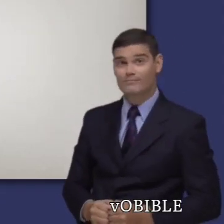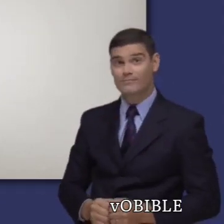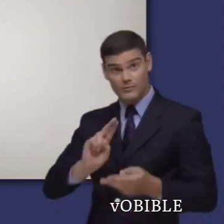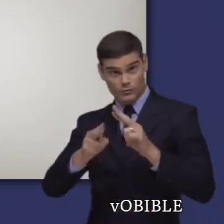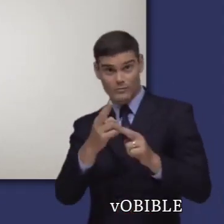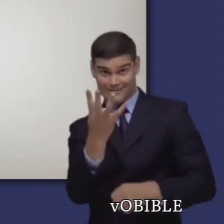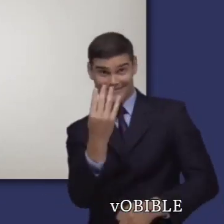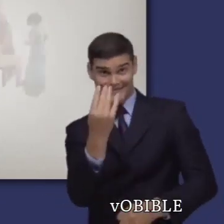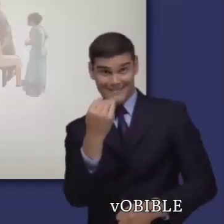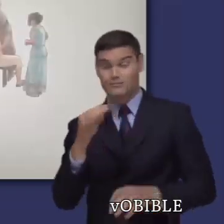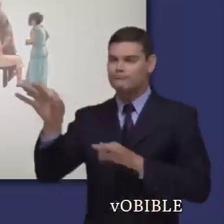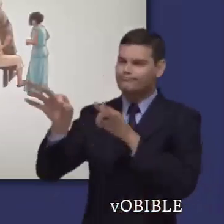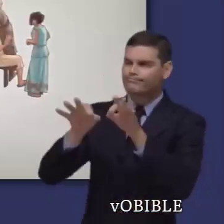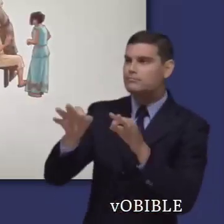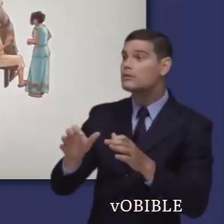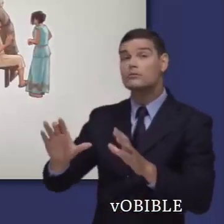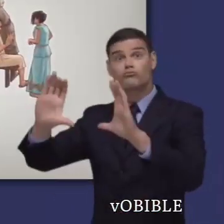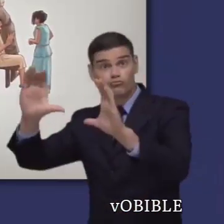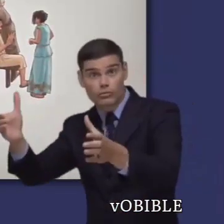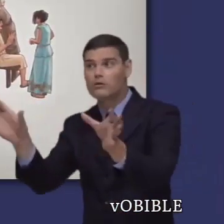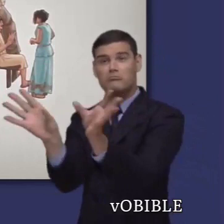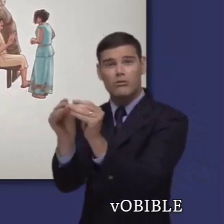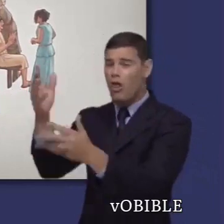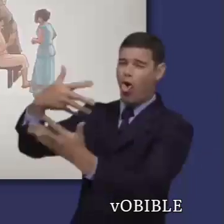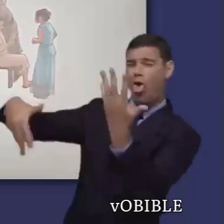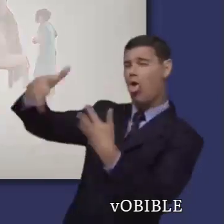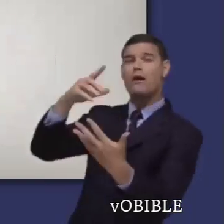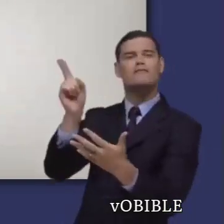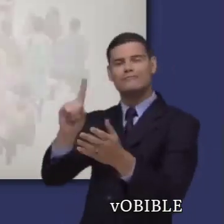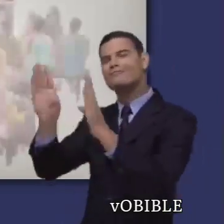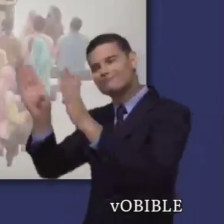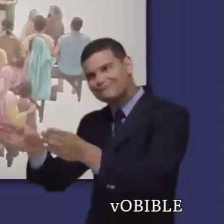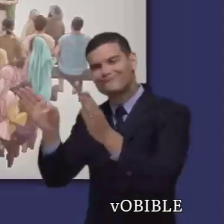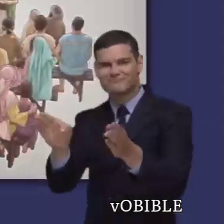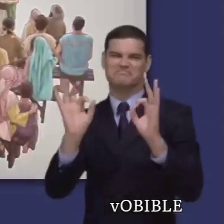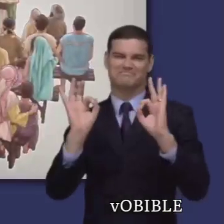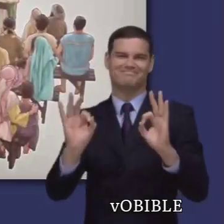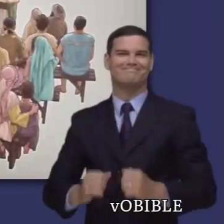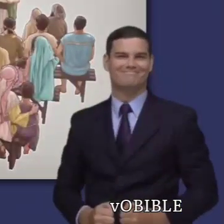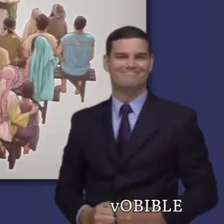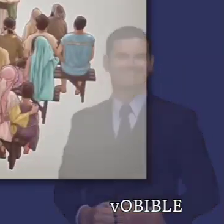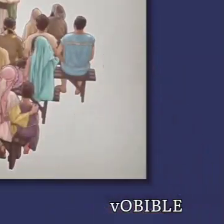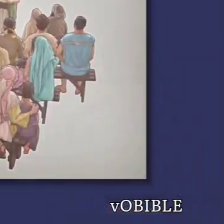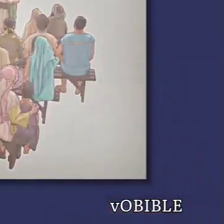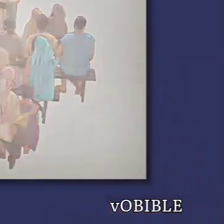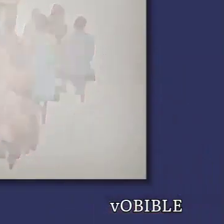El capítulo 14 explica que las reuniones de congregación deben celebrarse de manera ordenada y